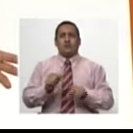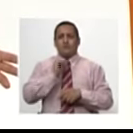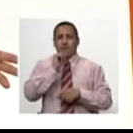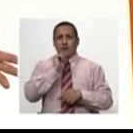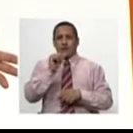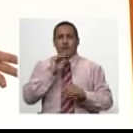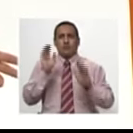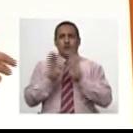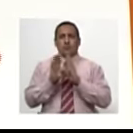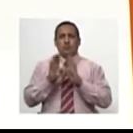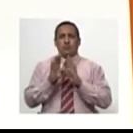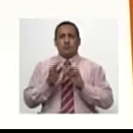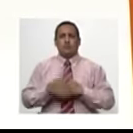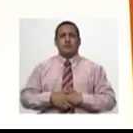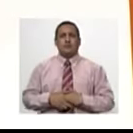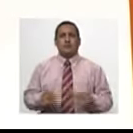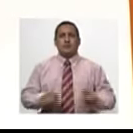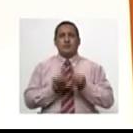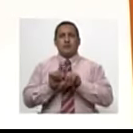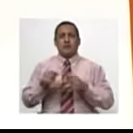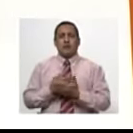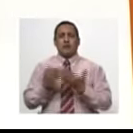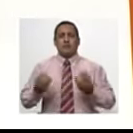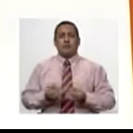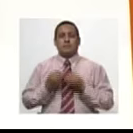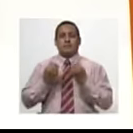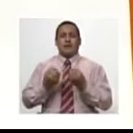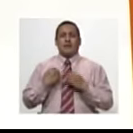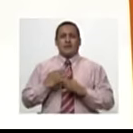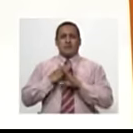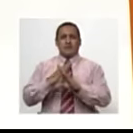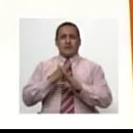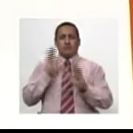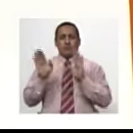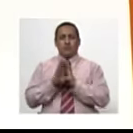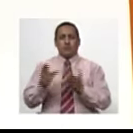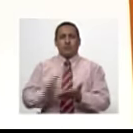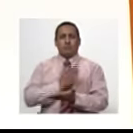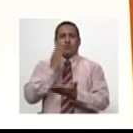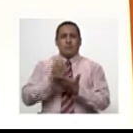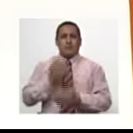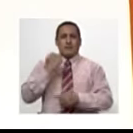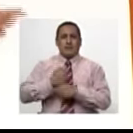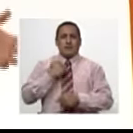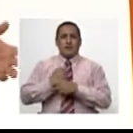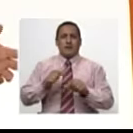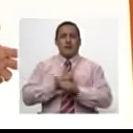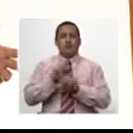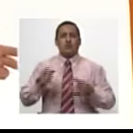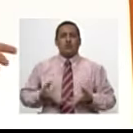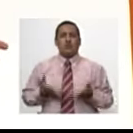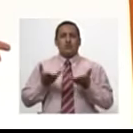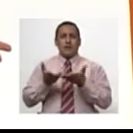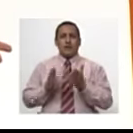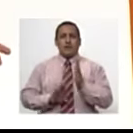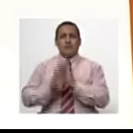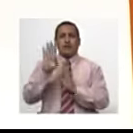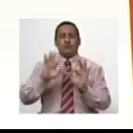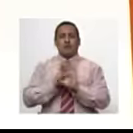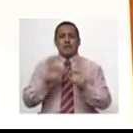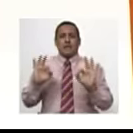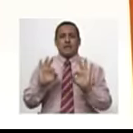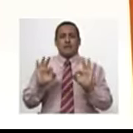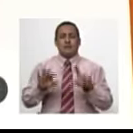pues, justamente los instrumentos para evitar que se ejecuten obras que no contribuyen al desarrollo de nadie,